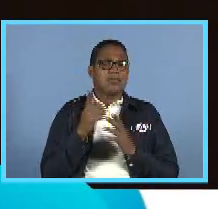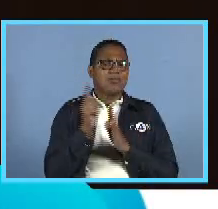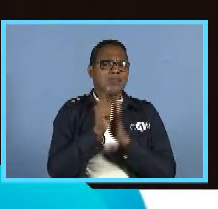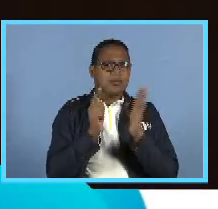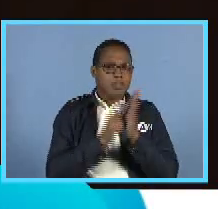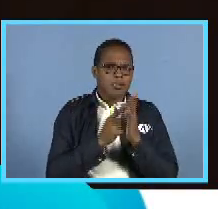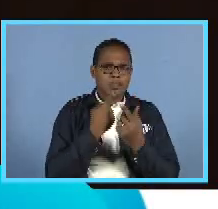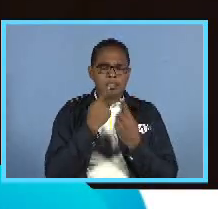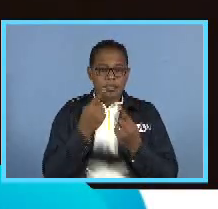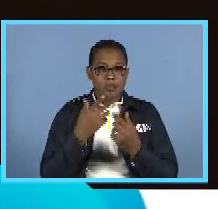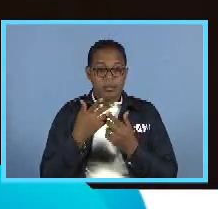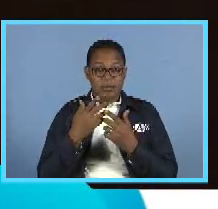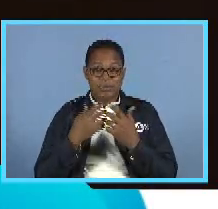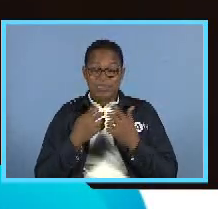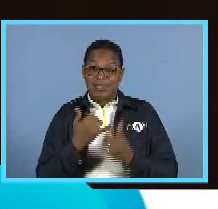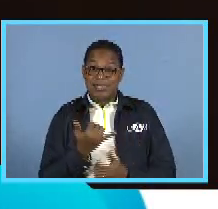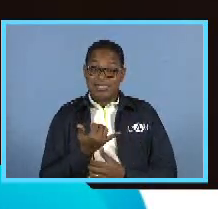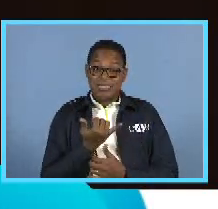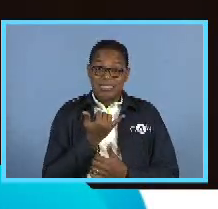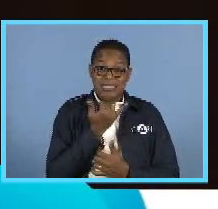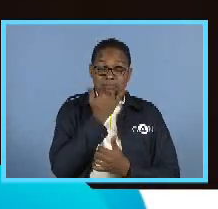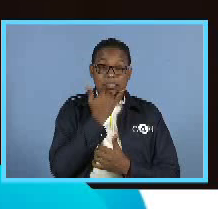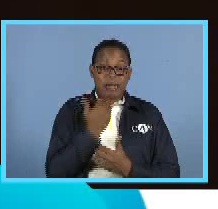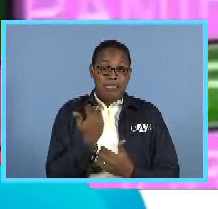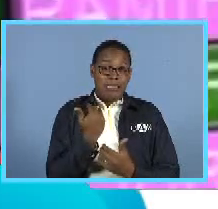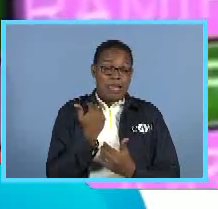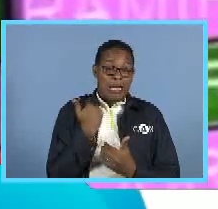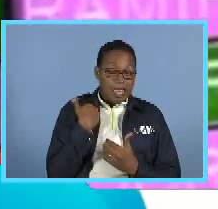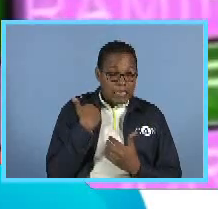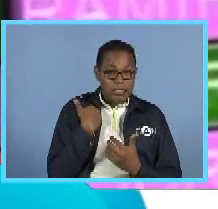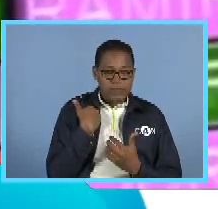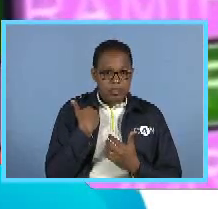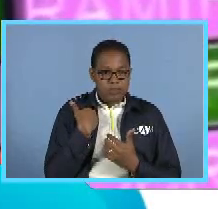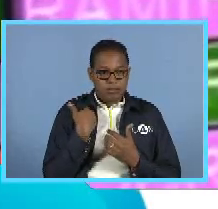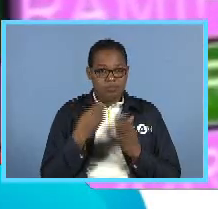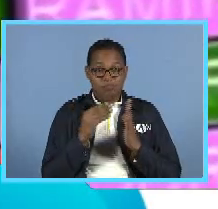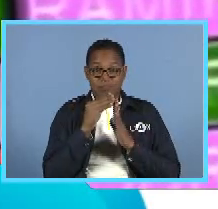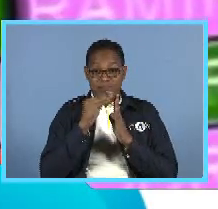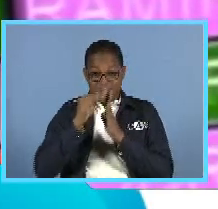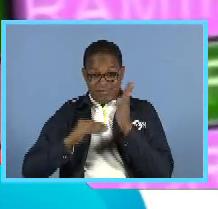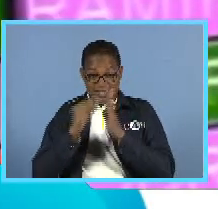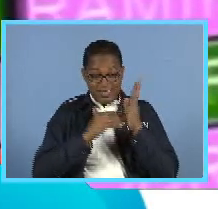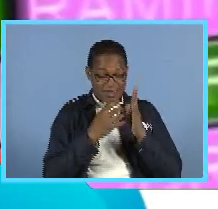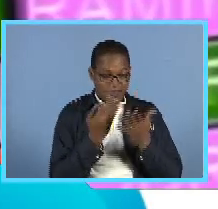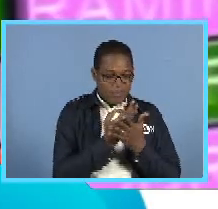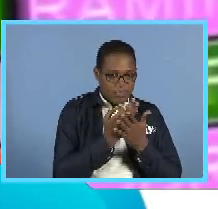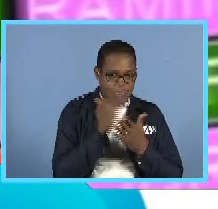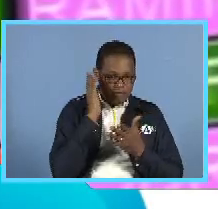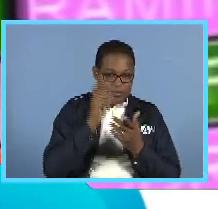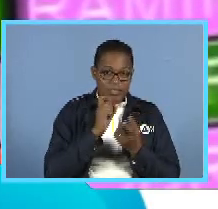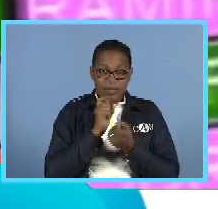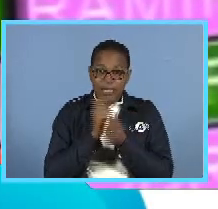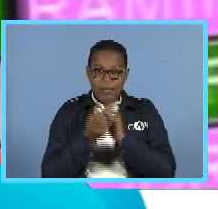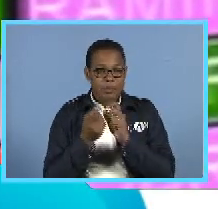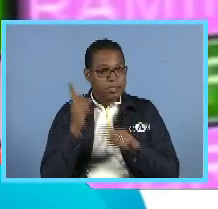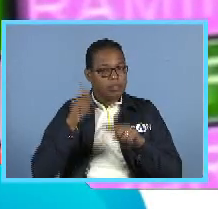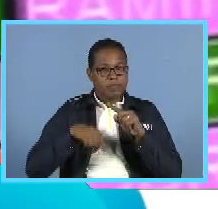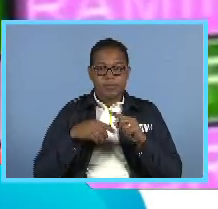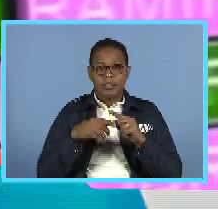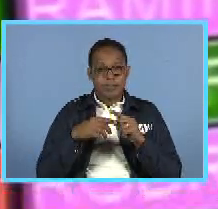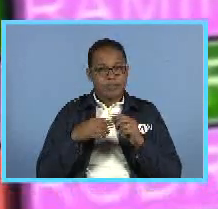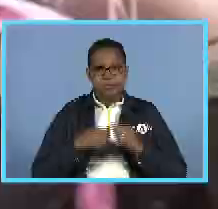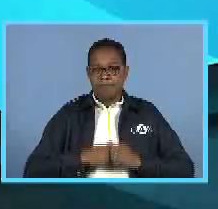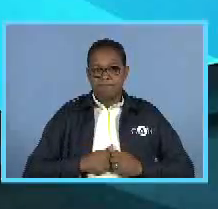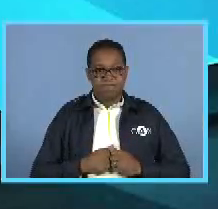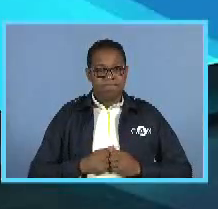electrónica, si se comete un error en el registro de la factura, no se podrá modificar tras ser validada en el